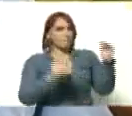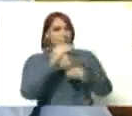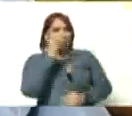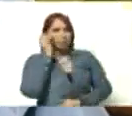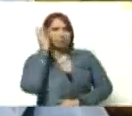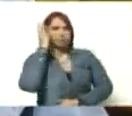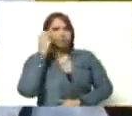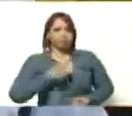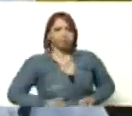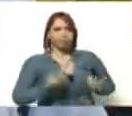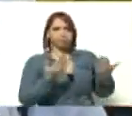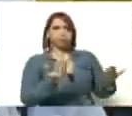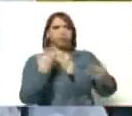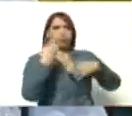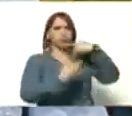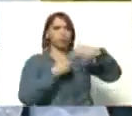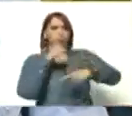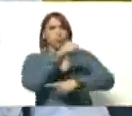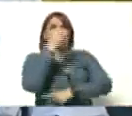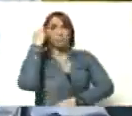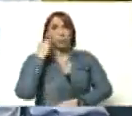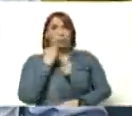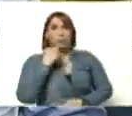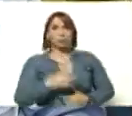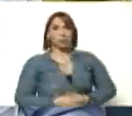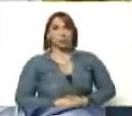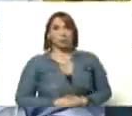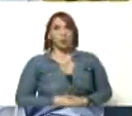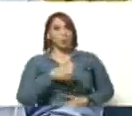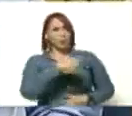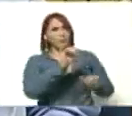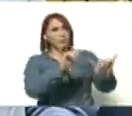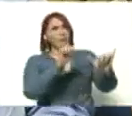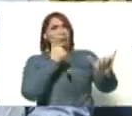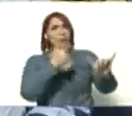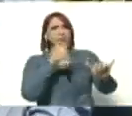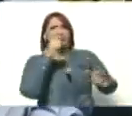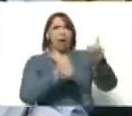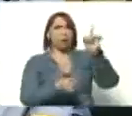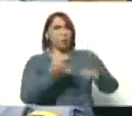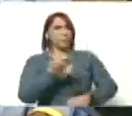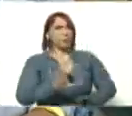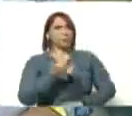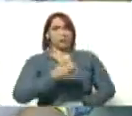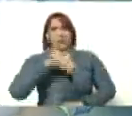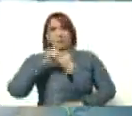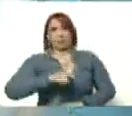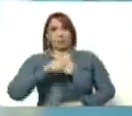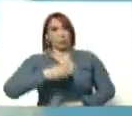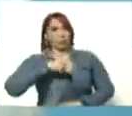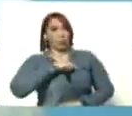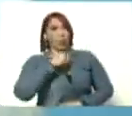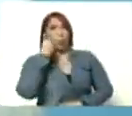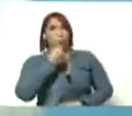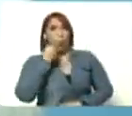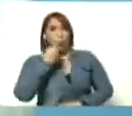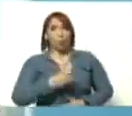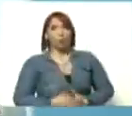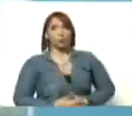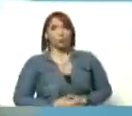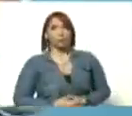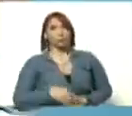la revolución bolivariana, porque usted decía algo sumamente importante y es necesario que nuestros jóvenes que hoy nos